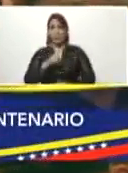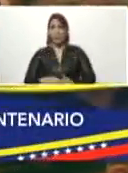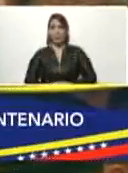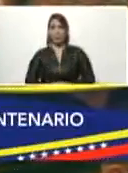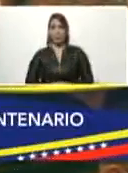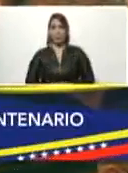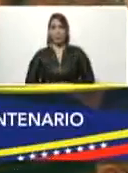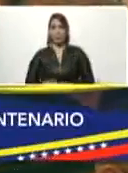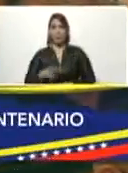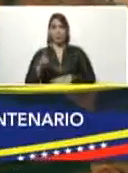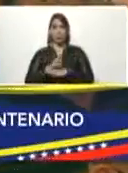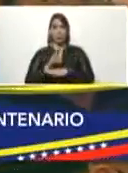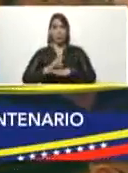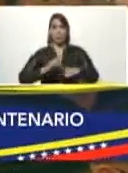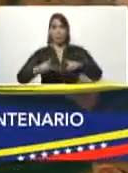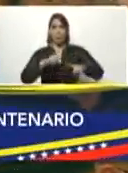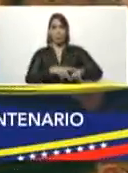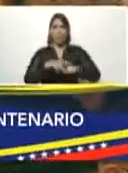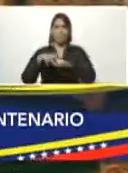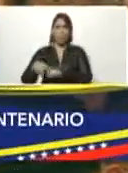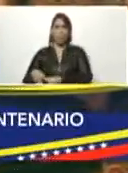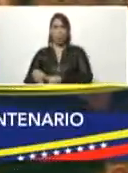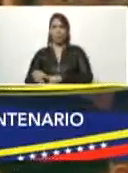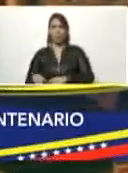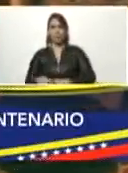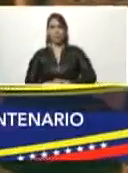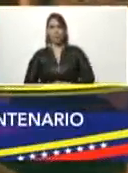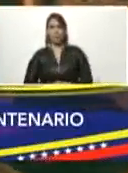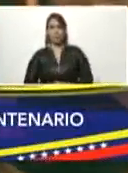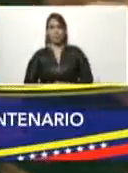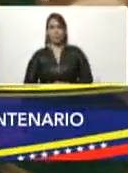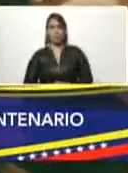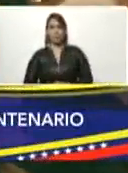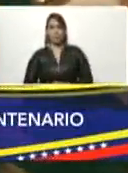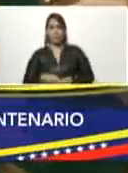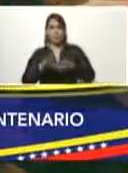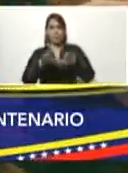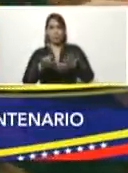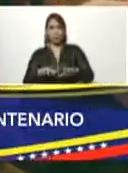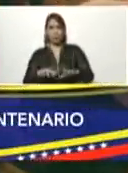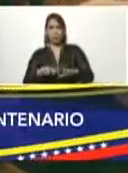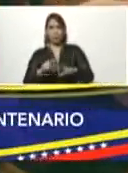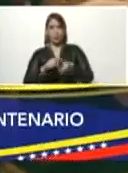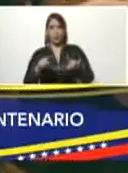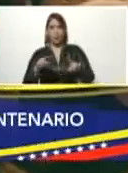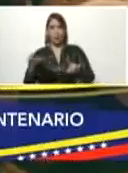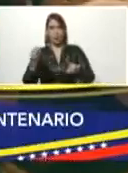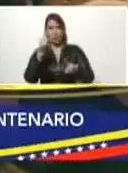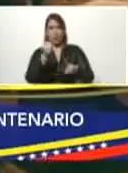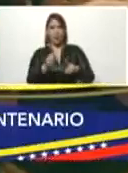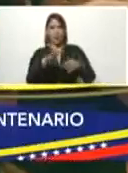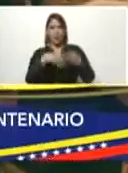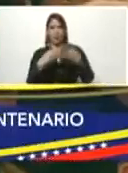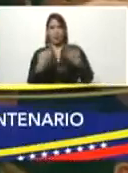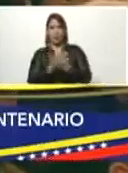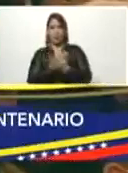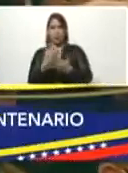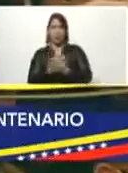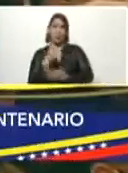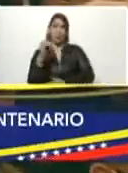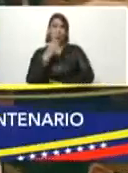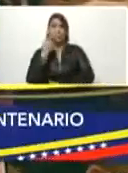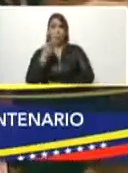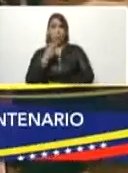Se utiliza la dictadura del algoritmo, la dictadura digital para imponer agendas económicas, agendas políticas